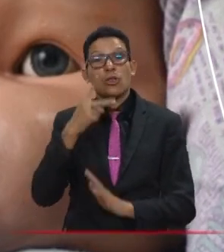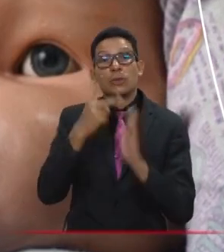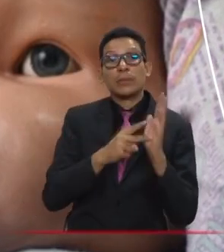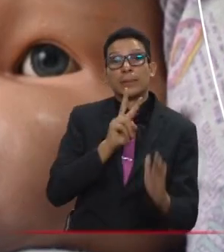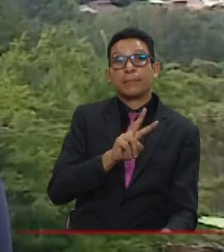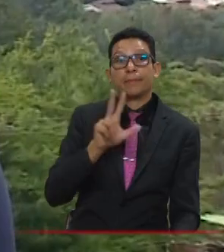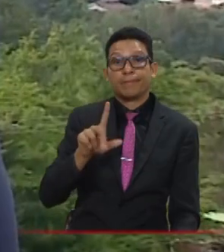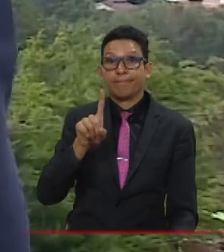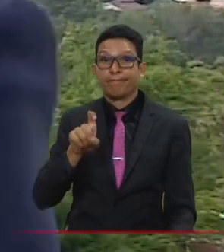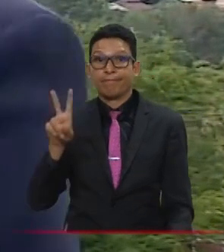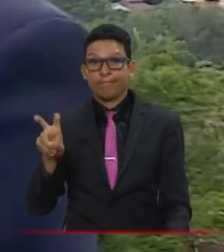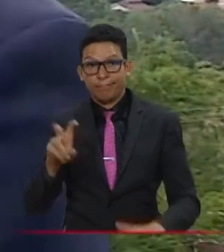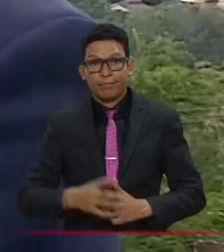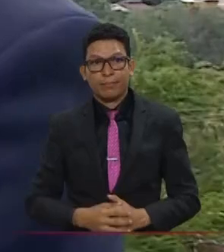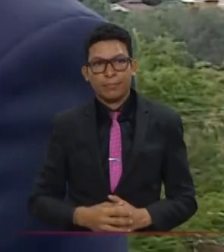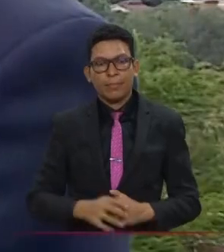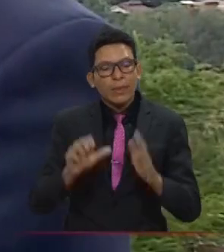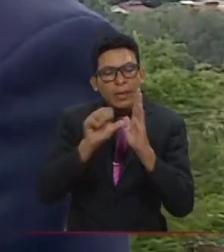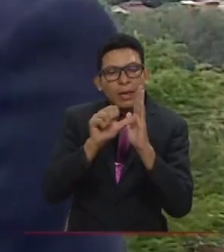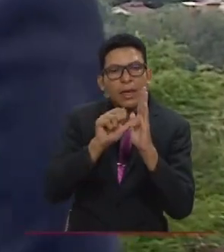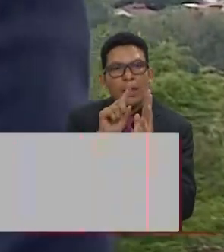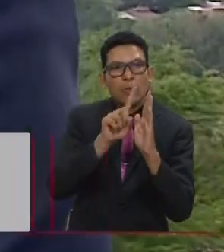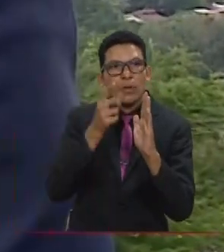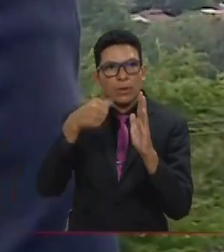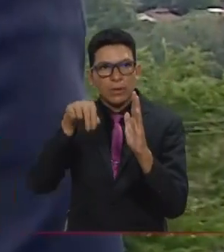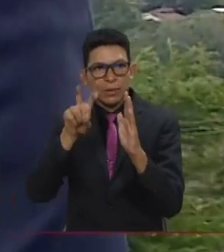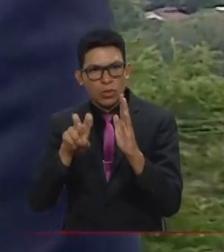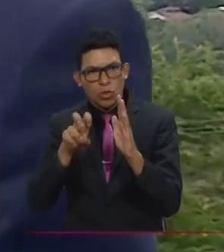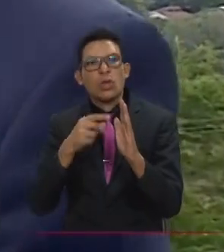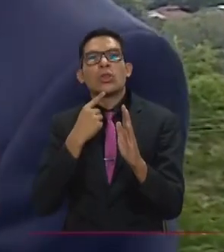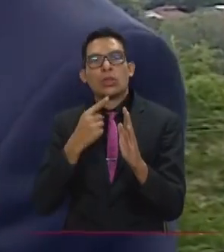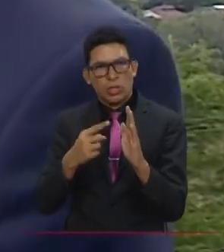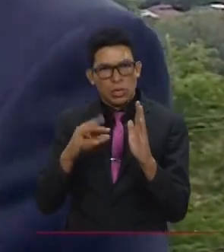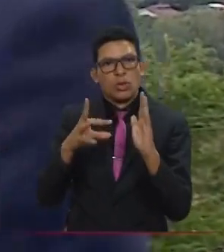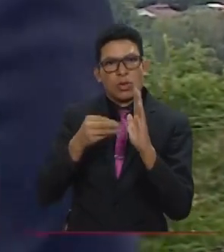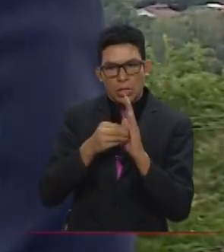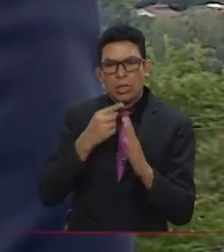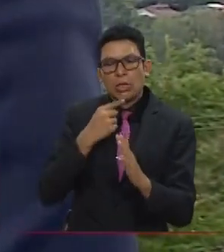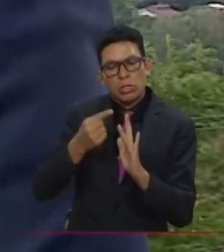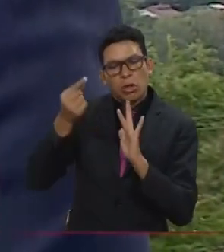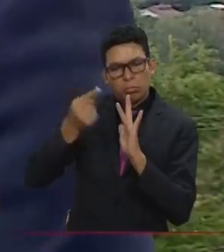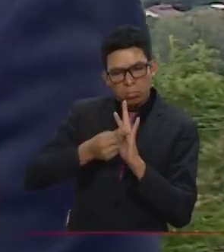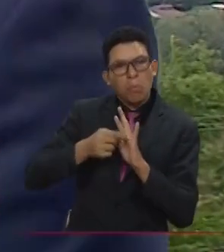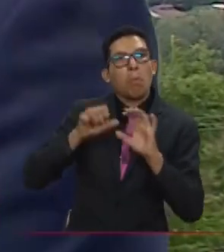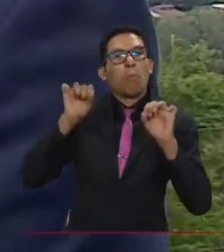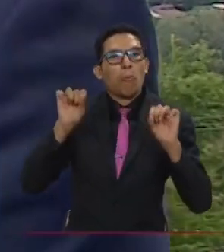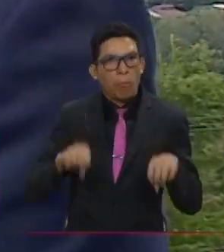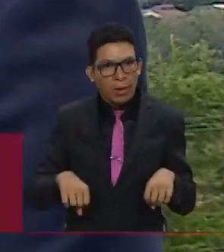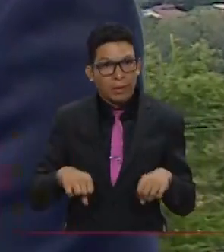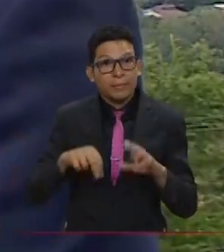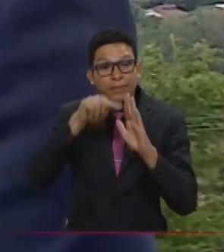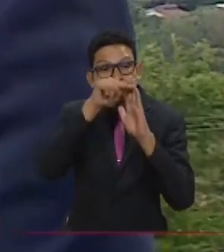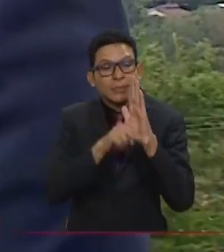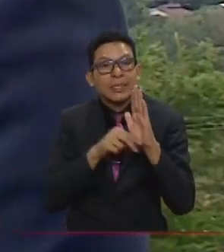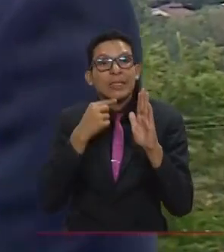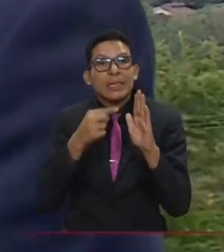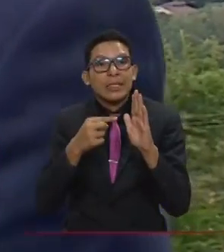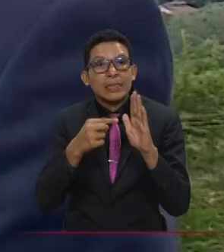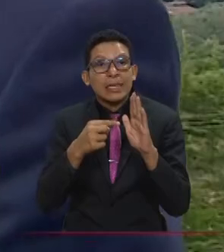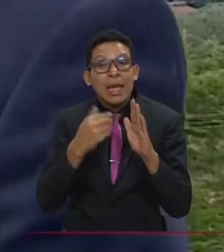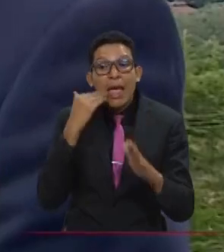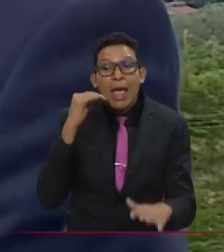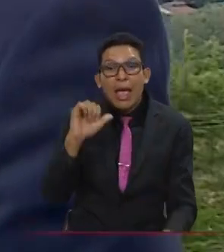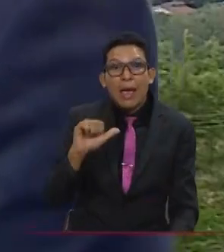2023 el artículo 117 del código civil autoriza los matrimonios con menores de edad dice la norma original mujeres mayores de